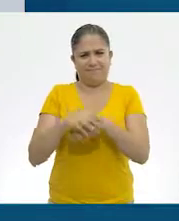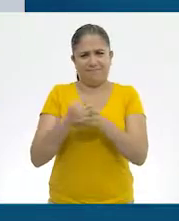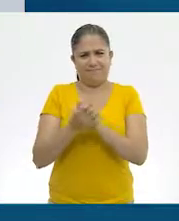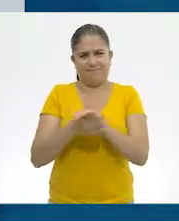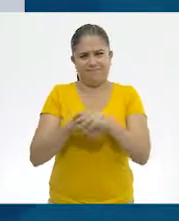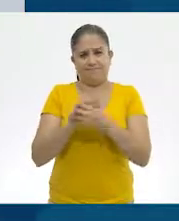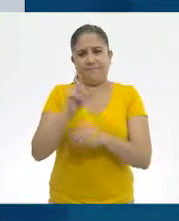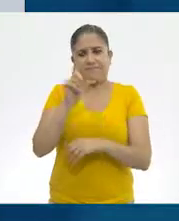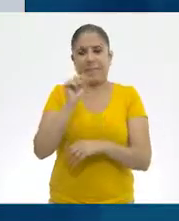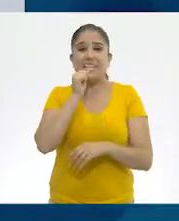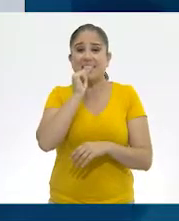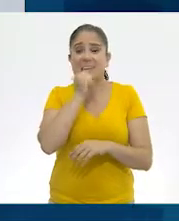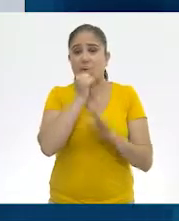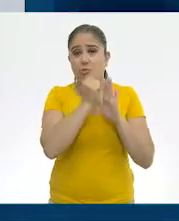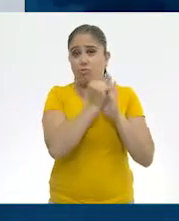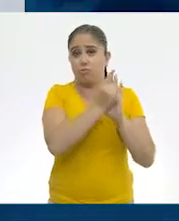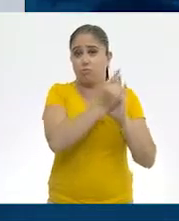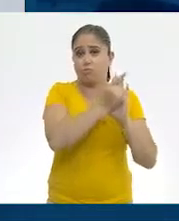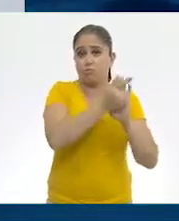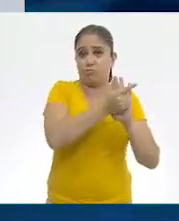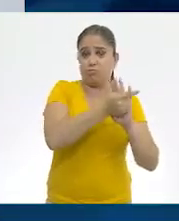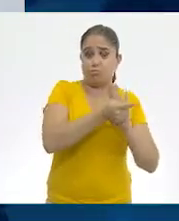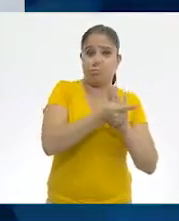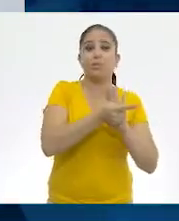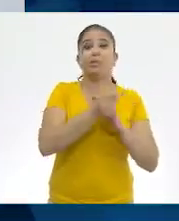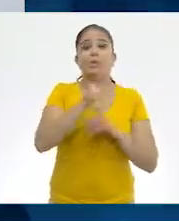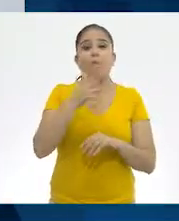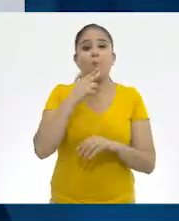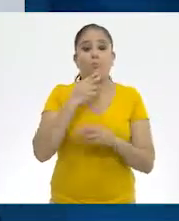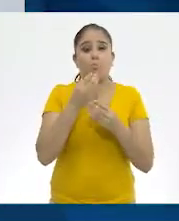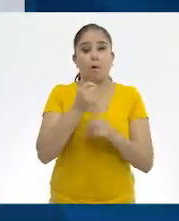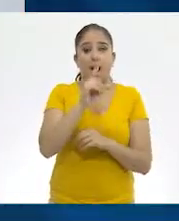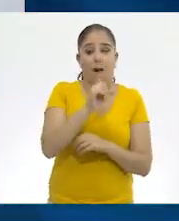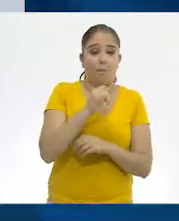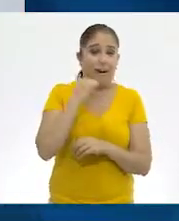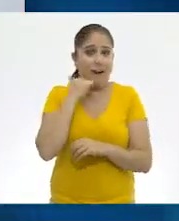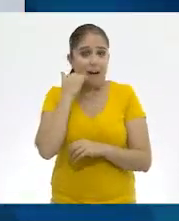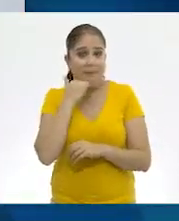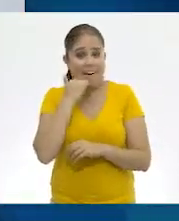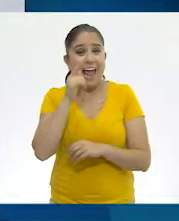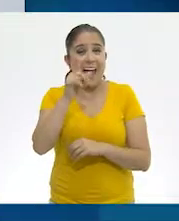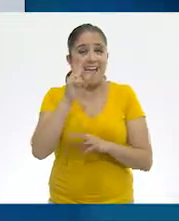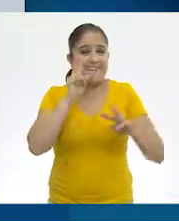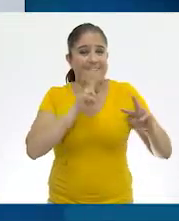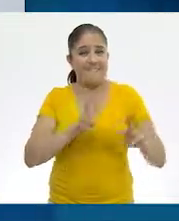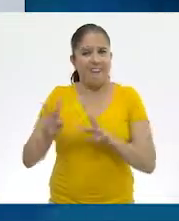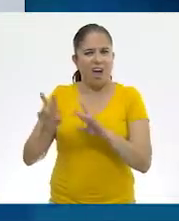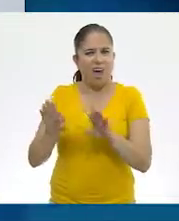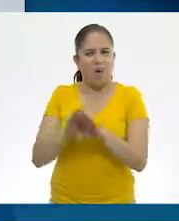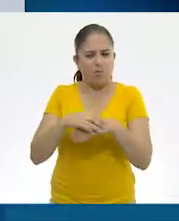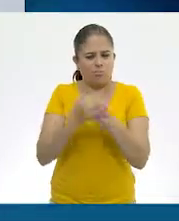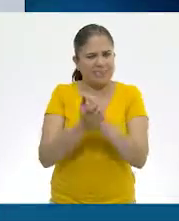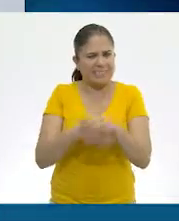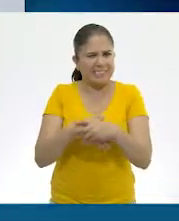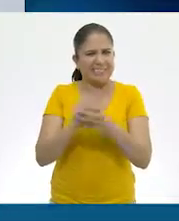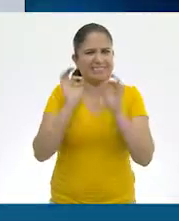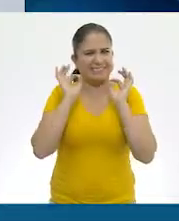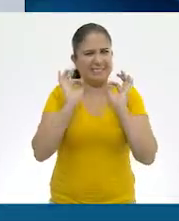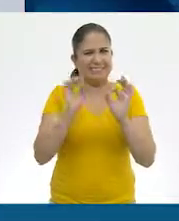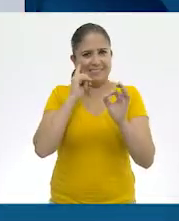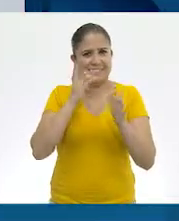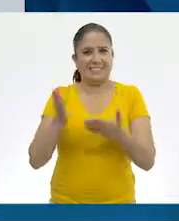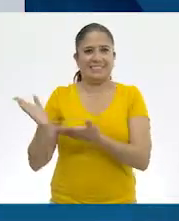lo menos durante 20 segundos, usando mucha agua y jabón. Vamos a ver cómo hay que lavarnos las